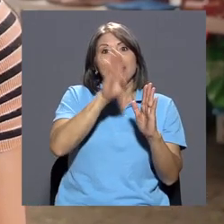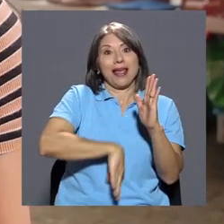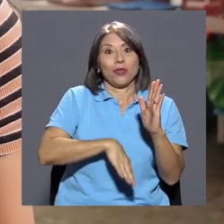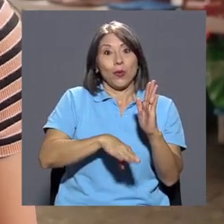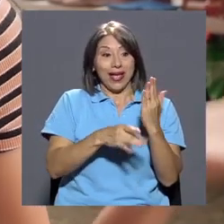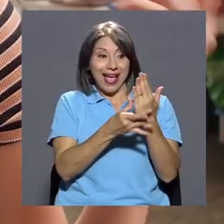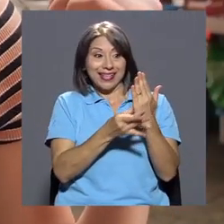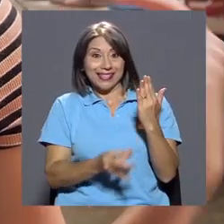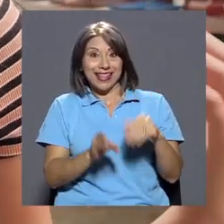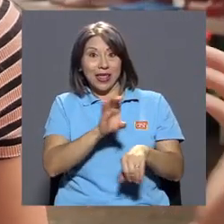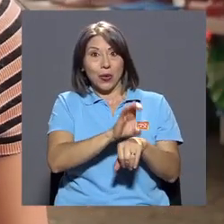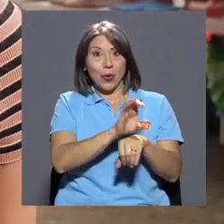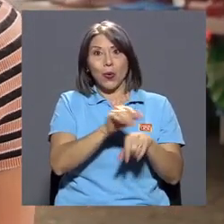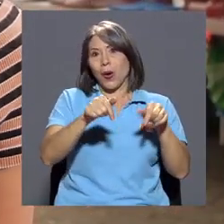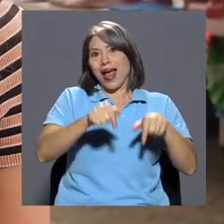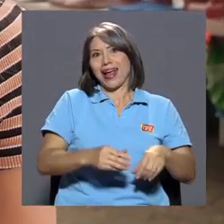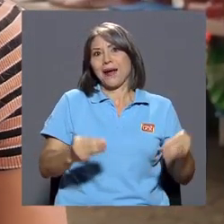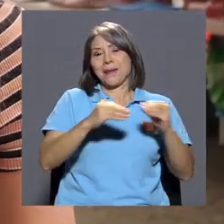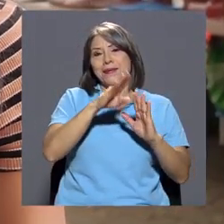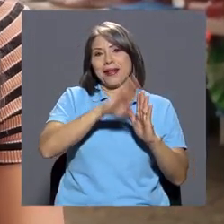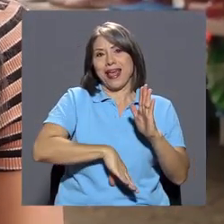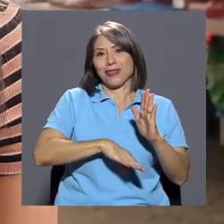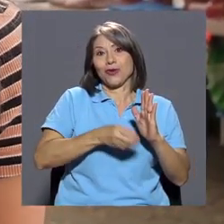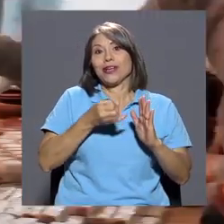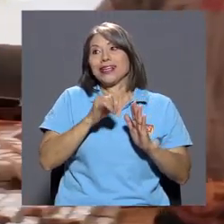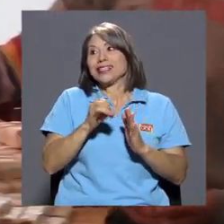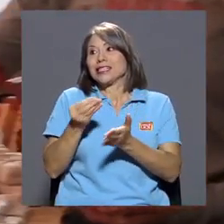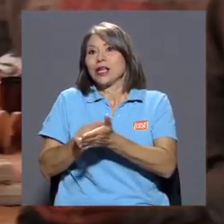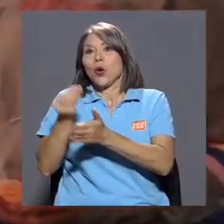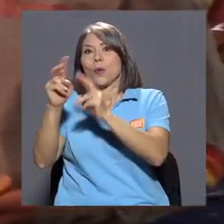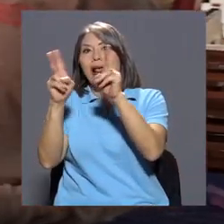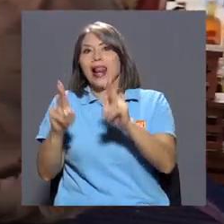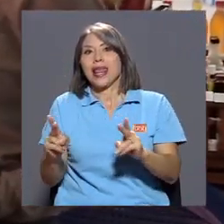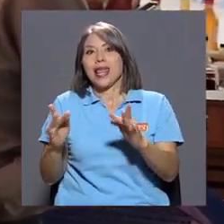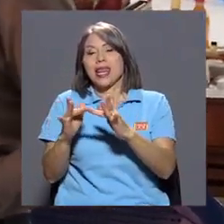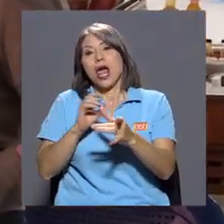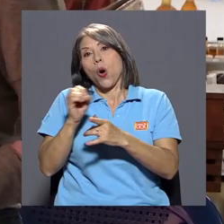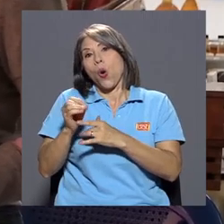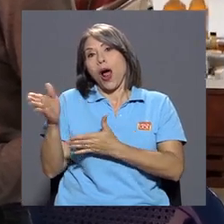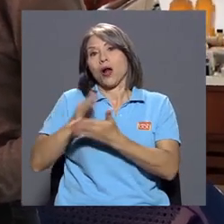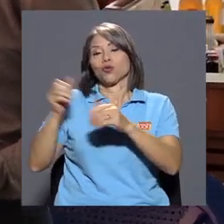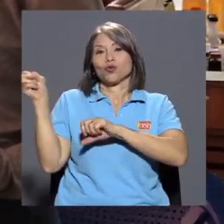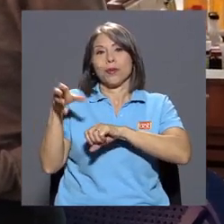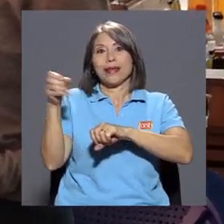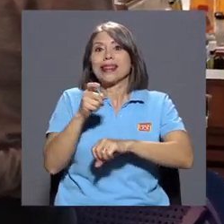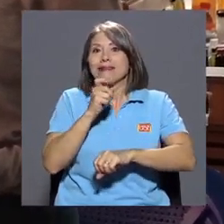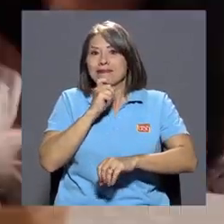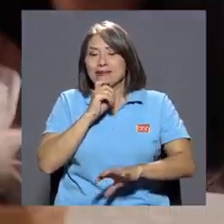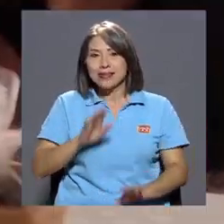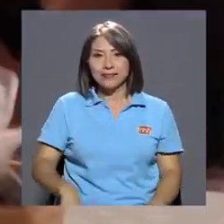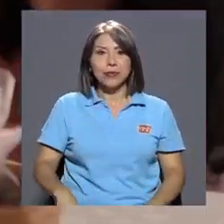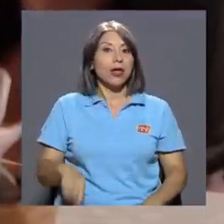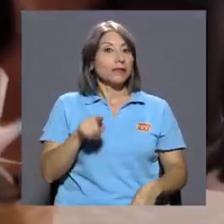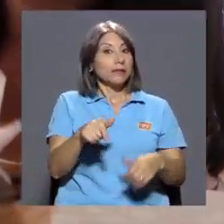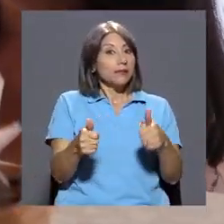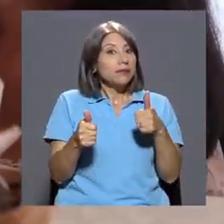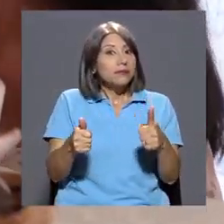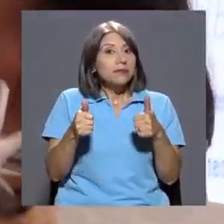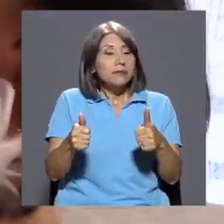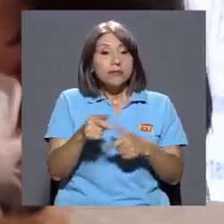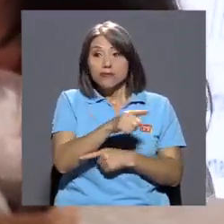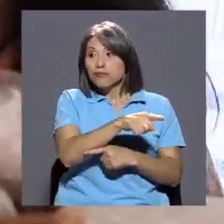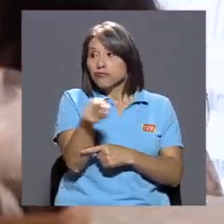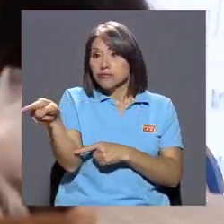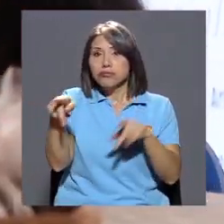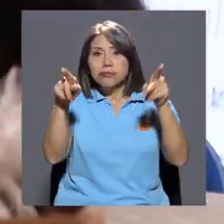normal, galletas, todo eso. Pero aquí como son cosas producidas acá y obviamente también los precios varían